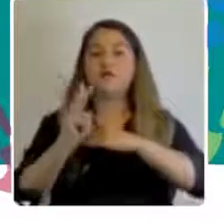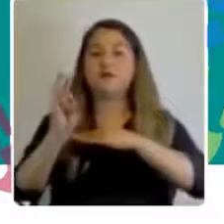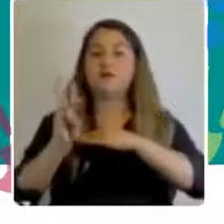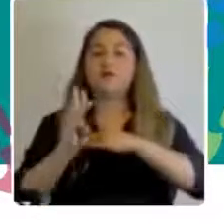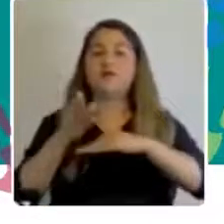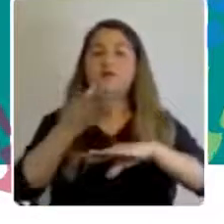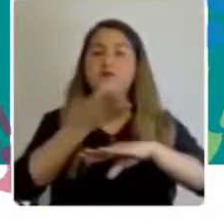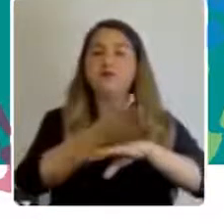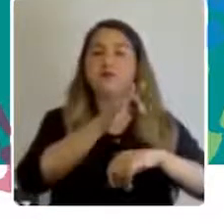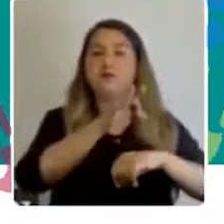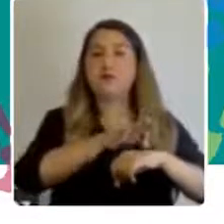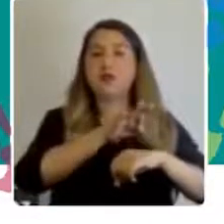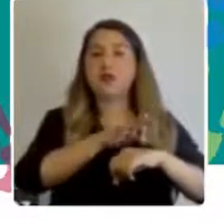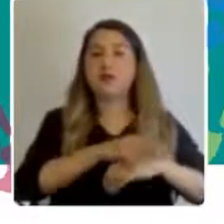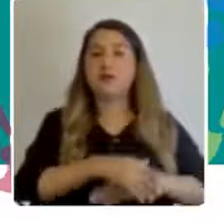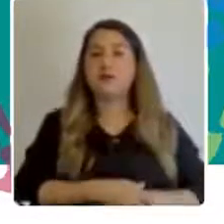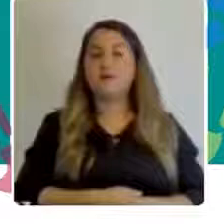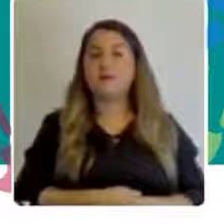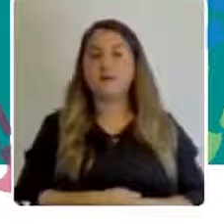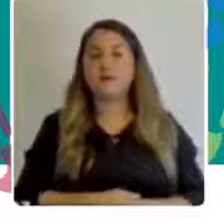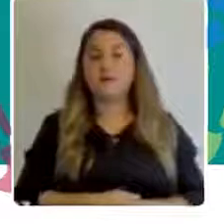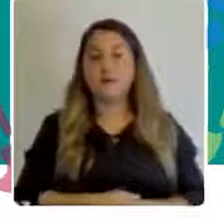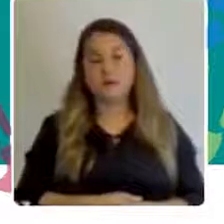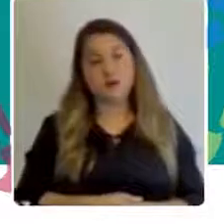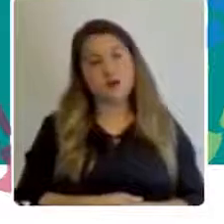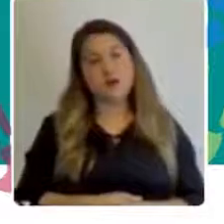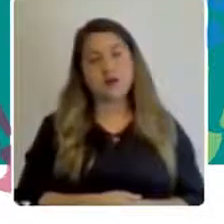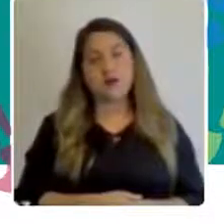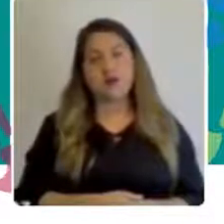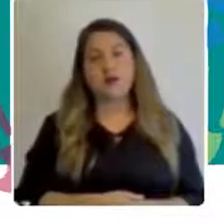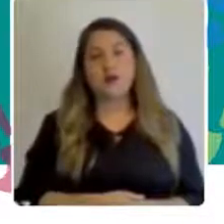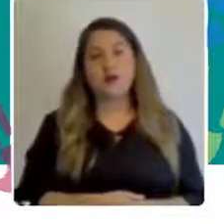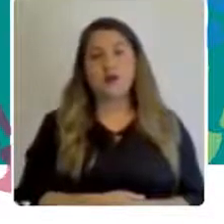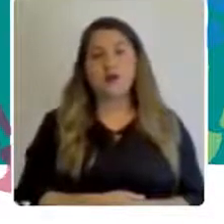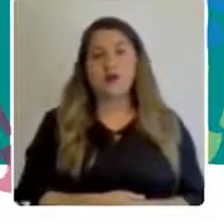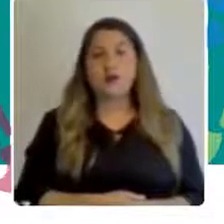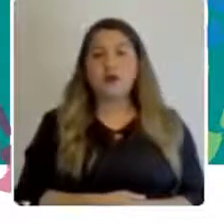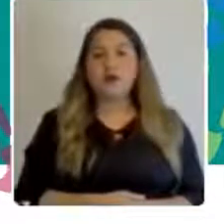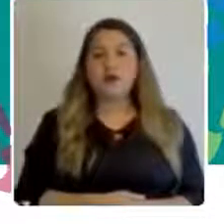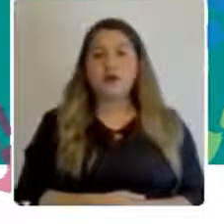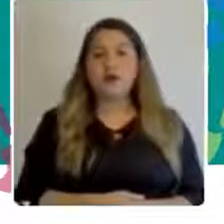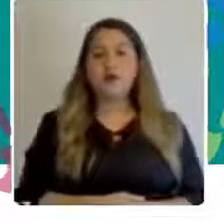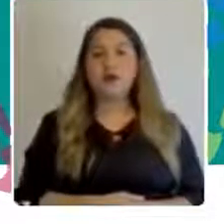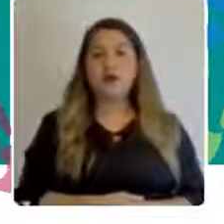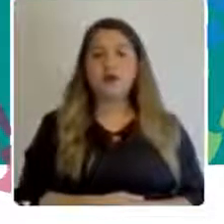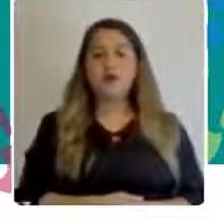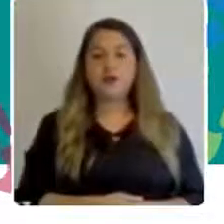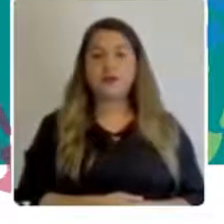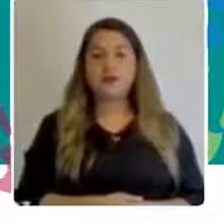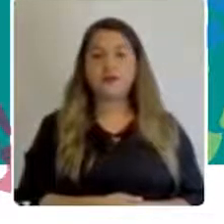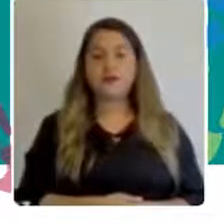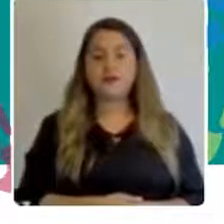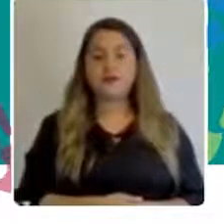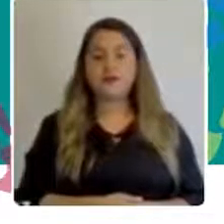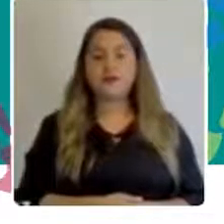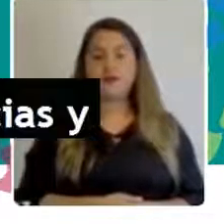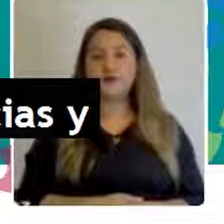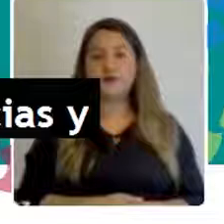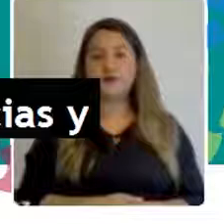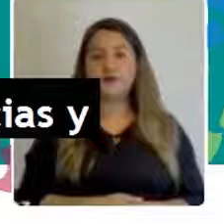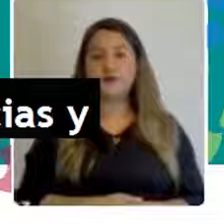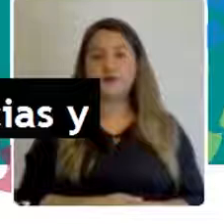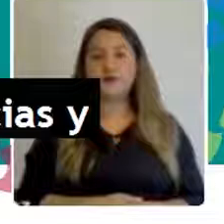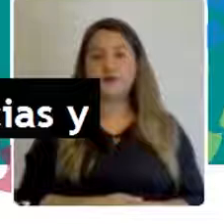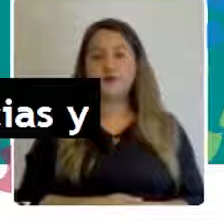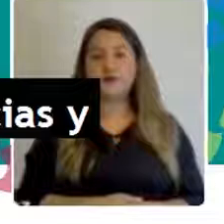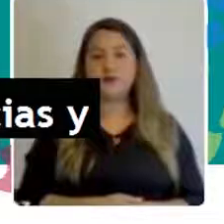y vemos cómo podemos obtener conclusiones más fácilmente. Y yo